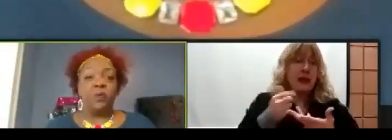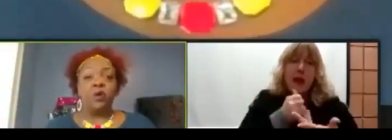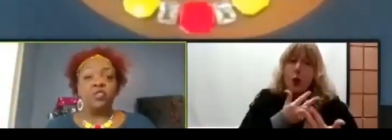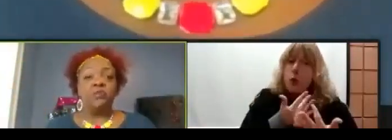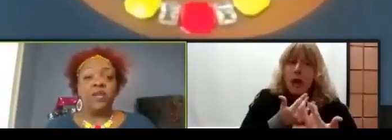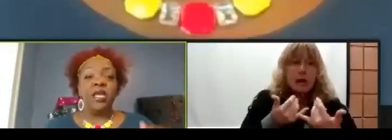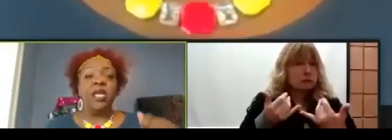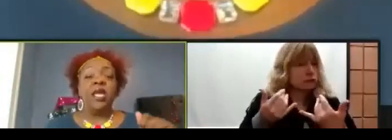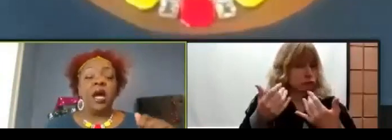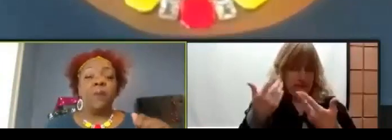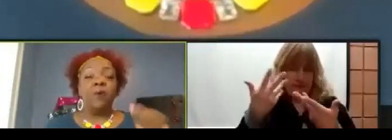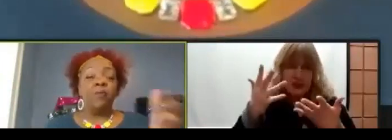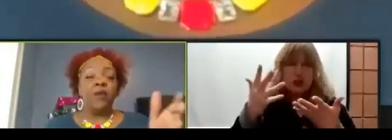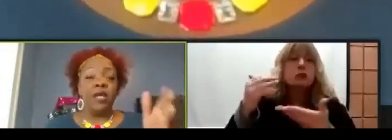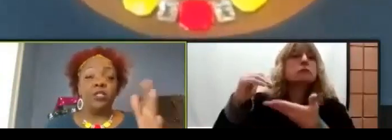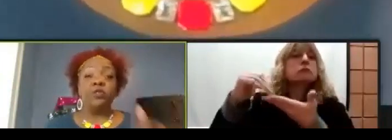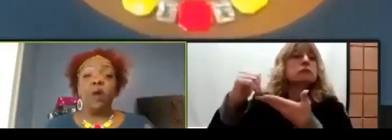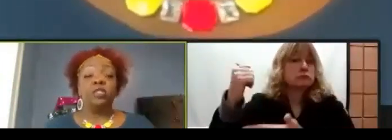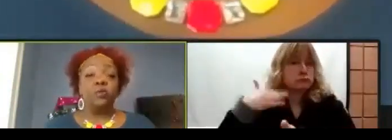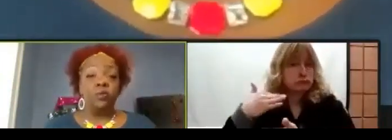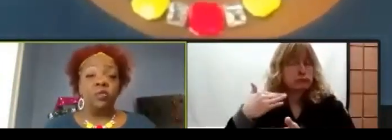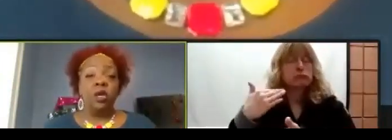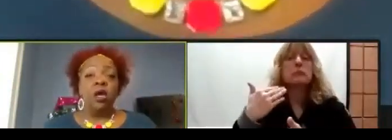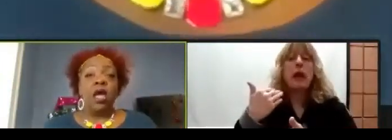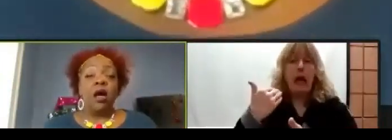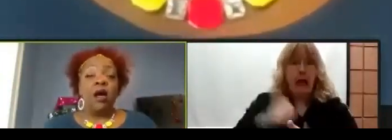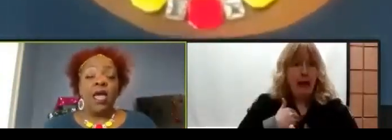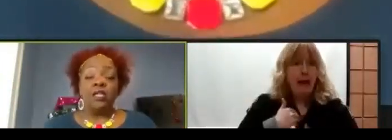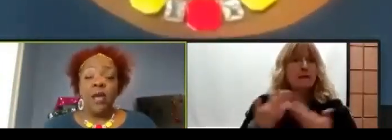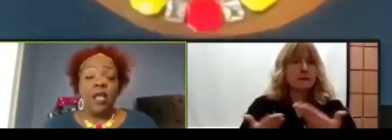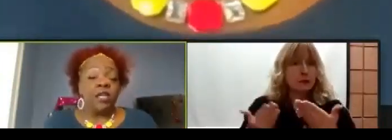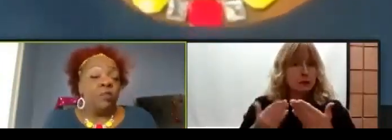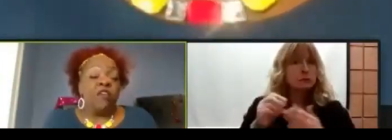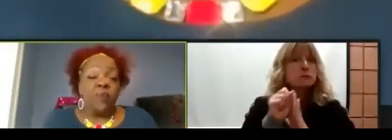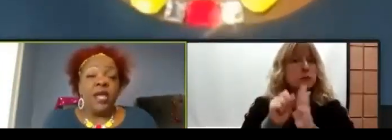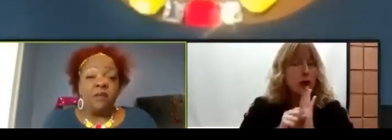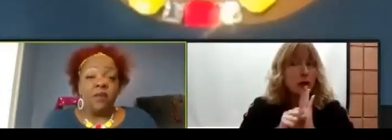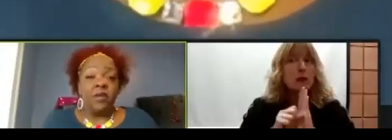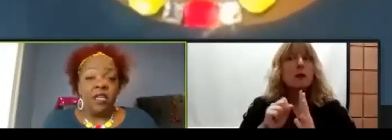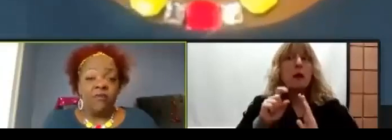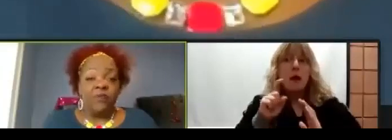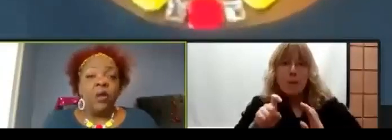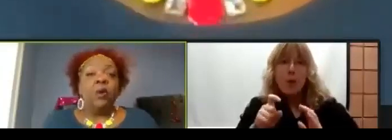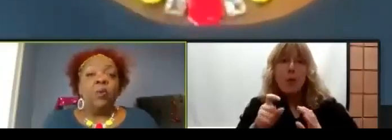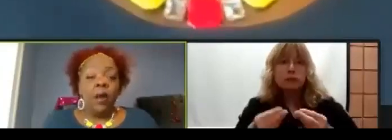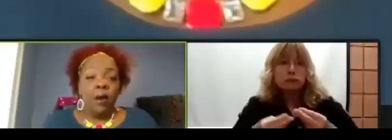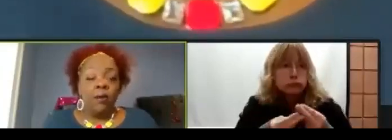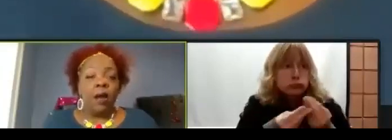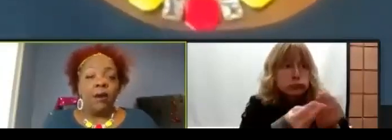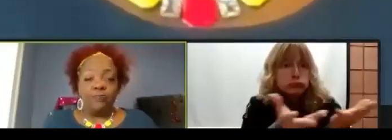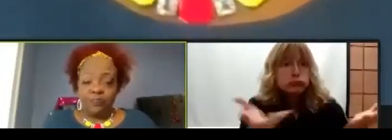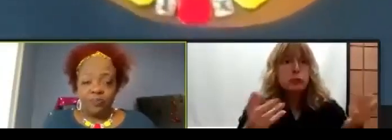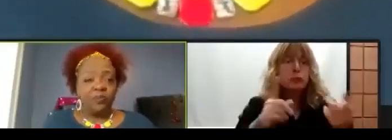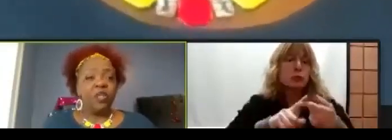pasar a nuestras escuelas como alivio de la pandemia entonces lo que